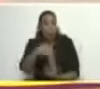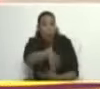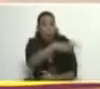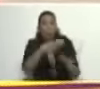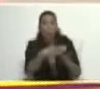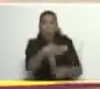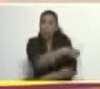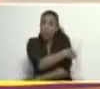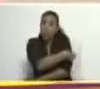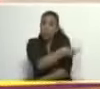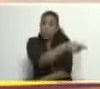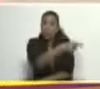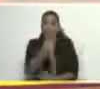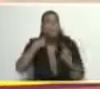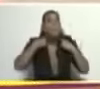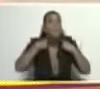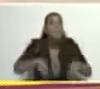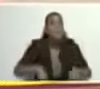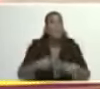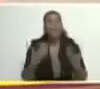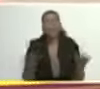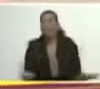Los partidos de oposición pierden.